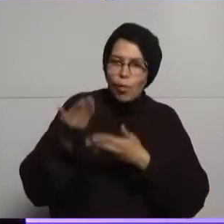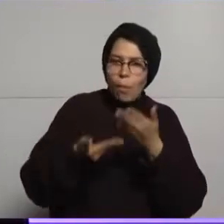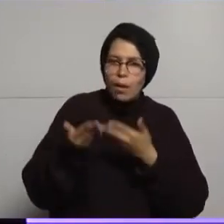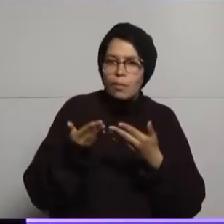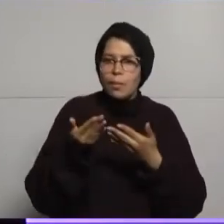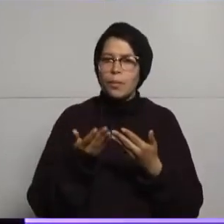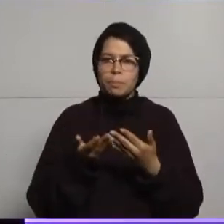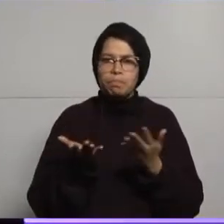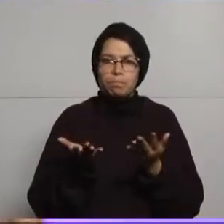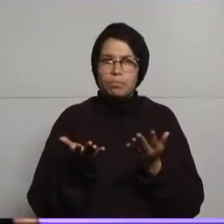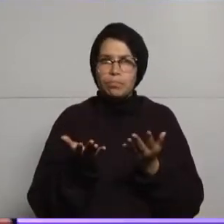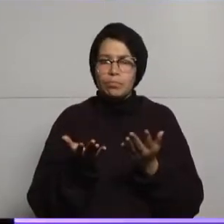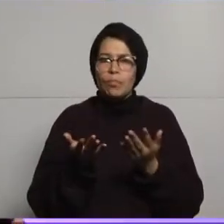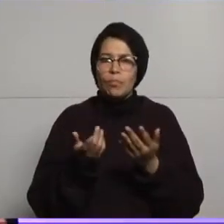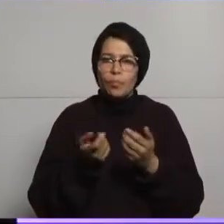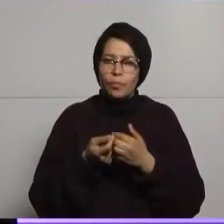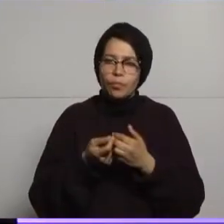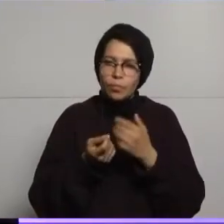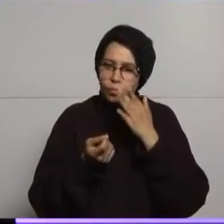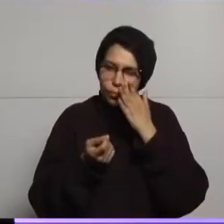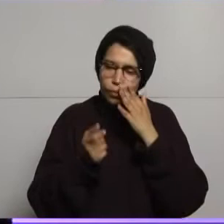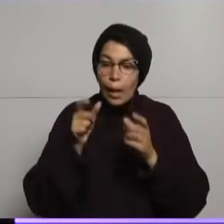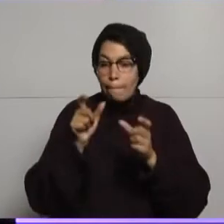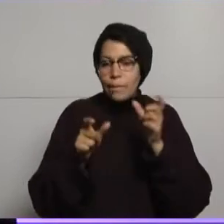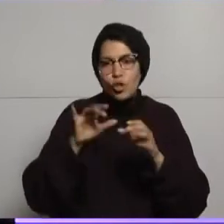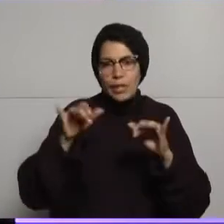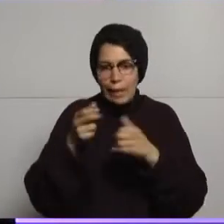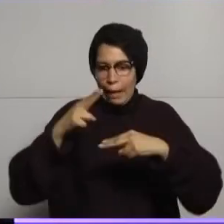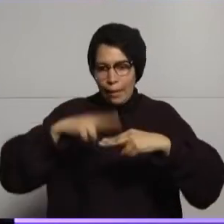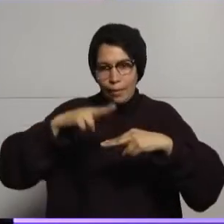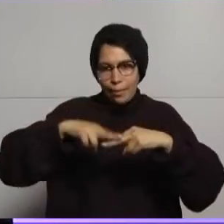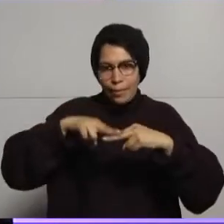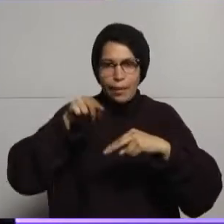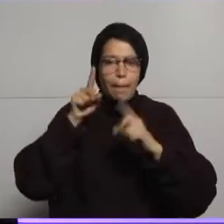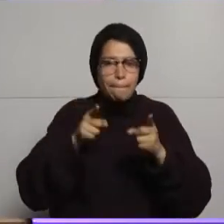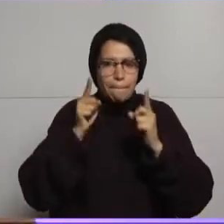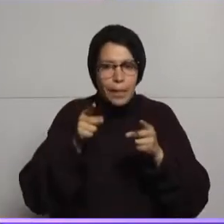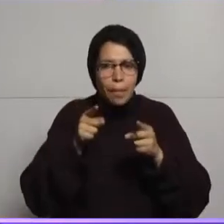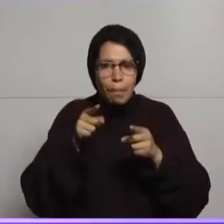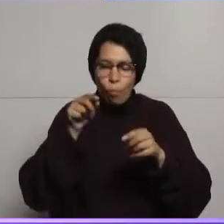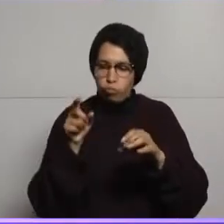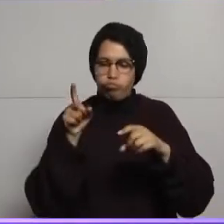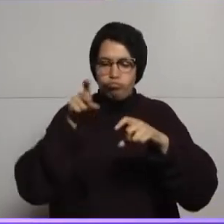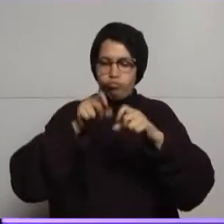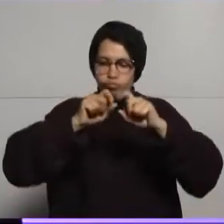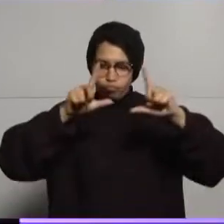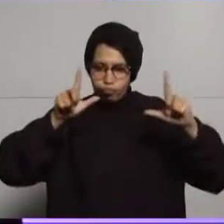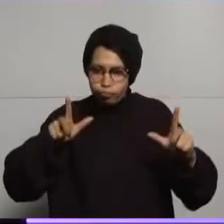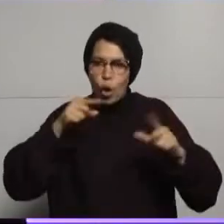o sea, antes mismo de estar en línea la página de Frena la Curva, y seguía primero